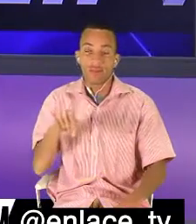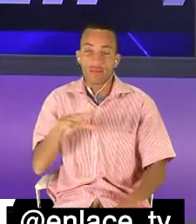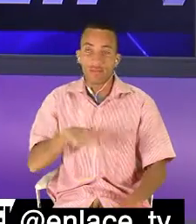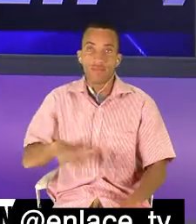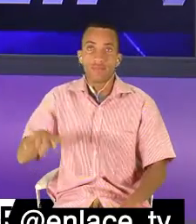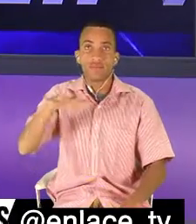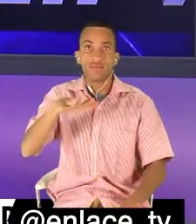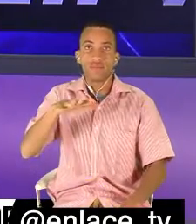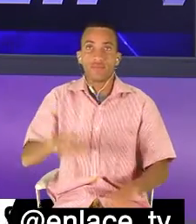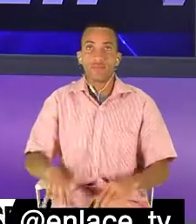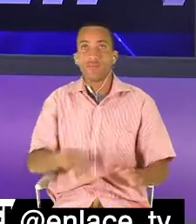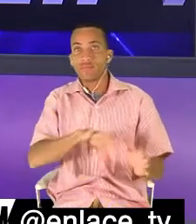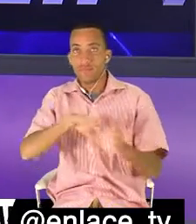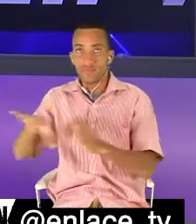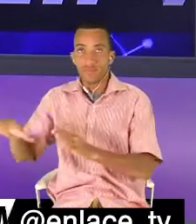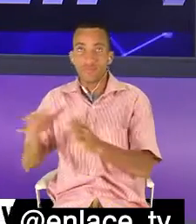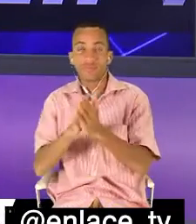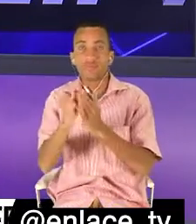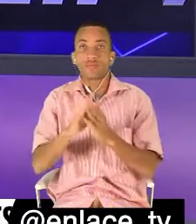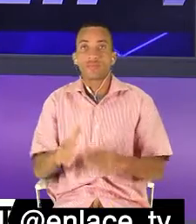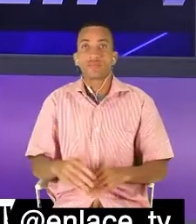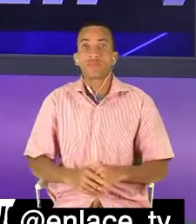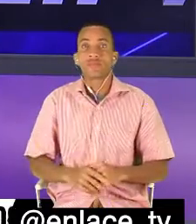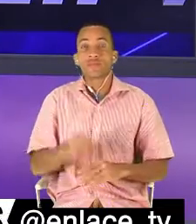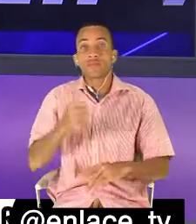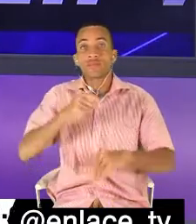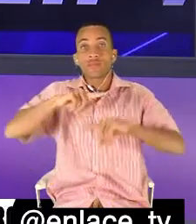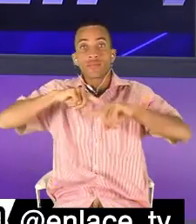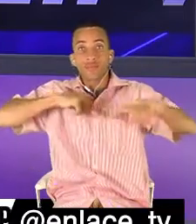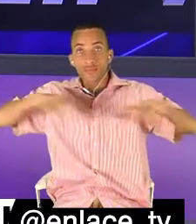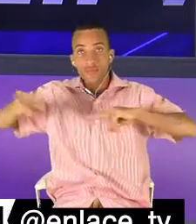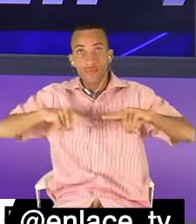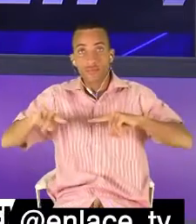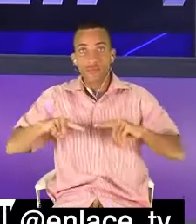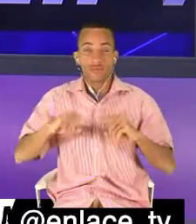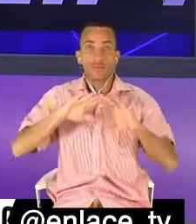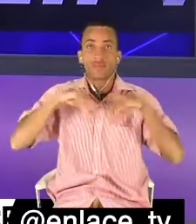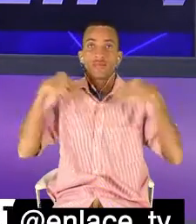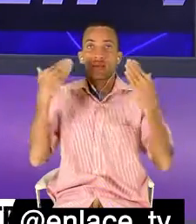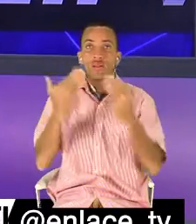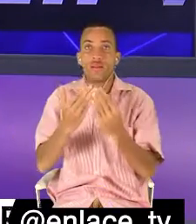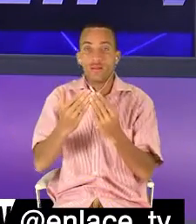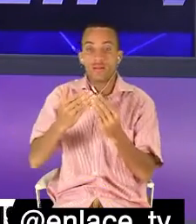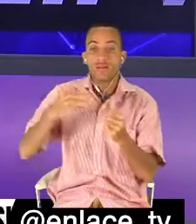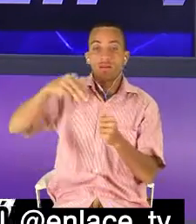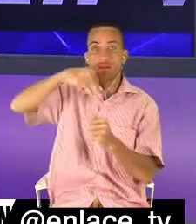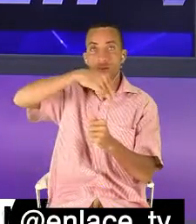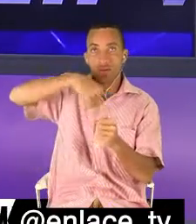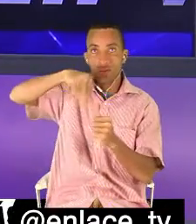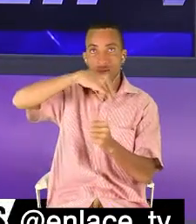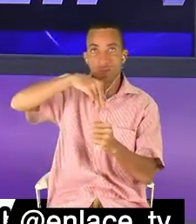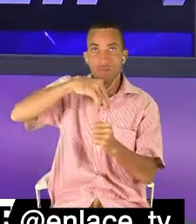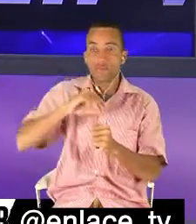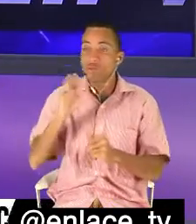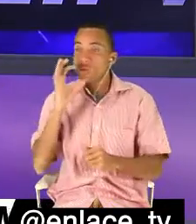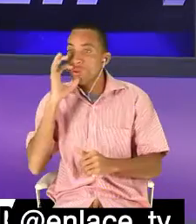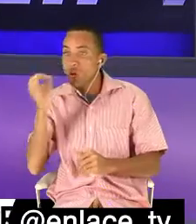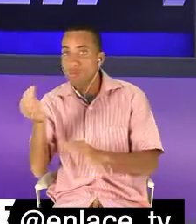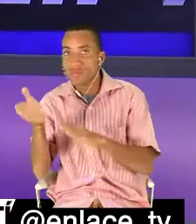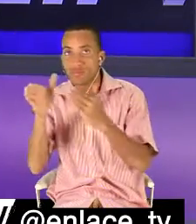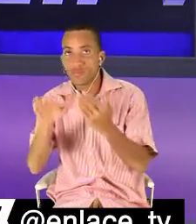El rector del Colegio del Rosario expresó su solidaridad con la familia del trabajador Guillermo Rivera Brand, quien falleció en un